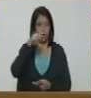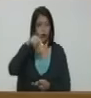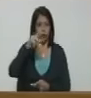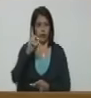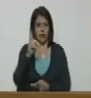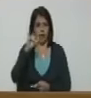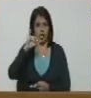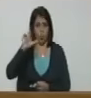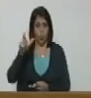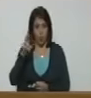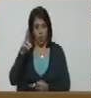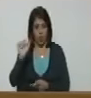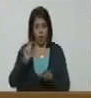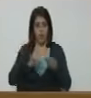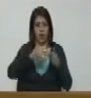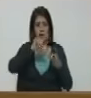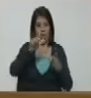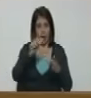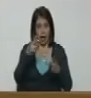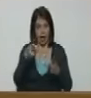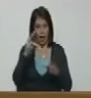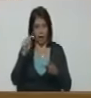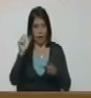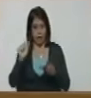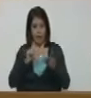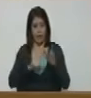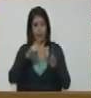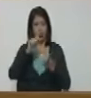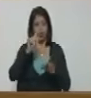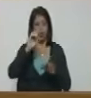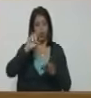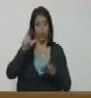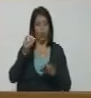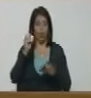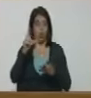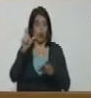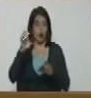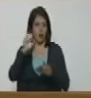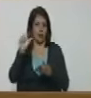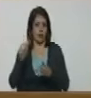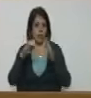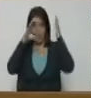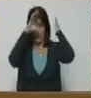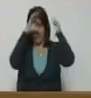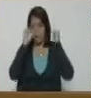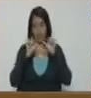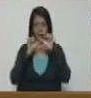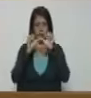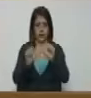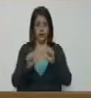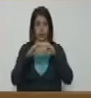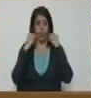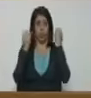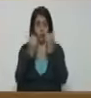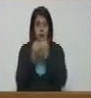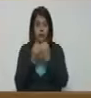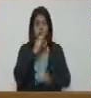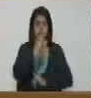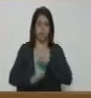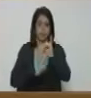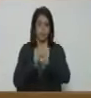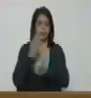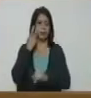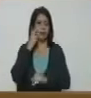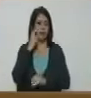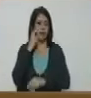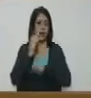d'Ivoire, República de Ghana, República Togolesa y como embajador representante permanente ante la Organización Internacional